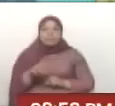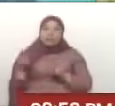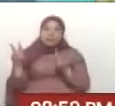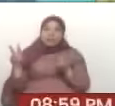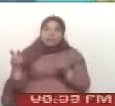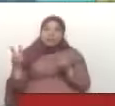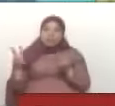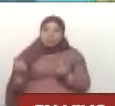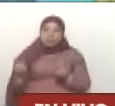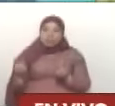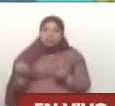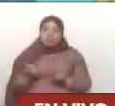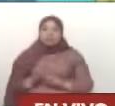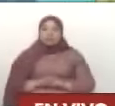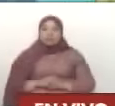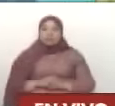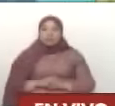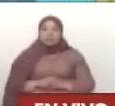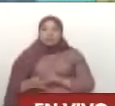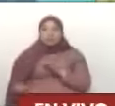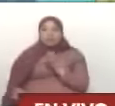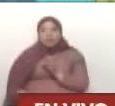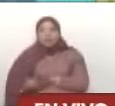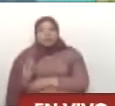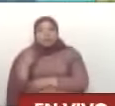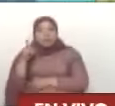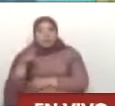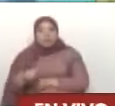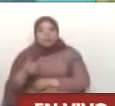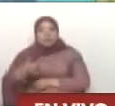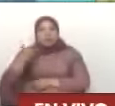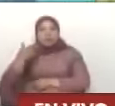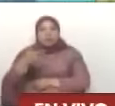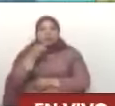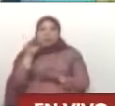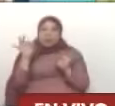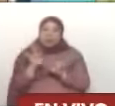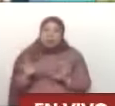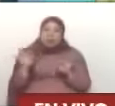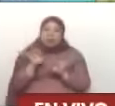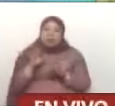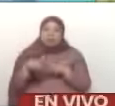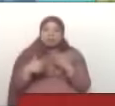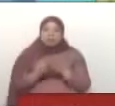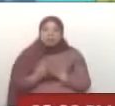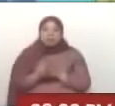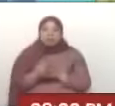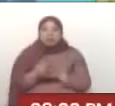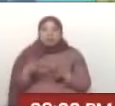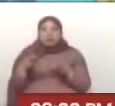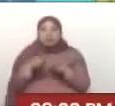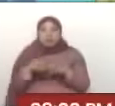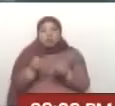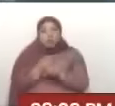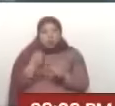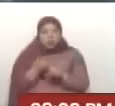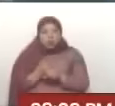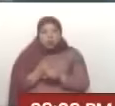generación. Y las fundacionales también, sin descuidar nada. Si ustedes concentran toda su